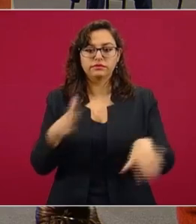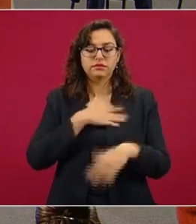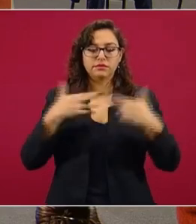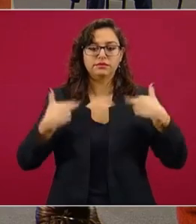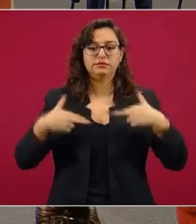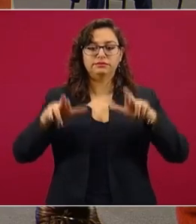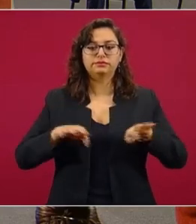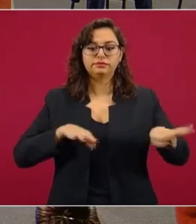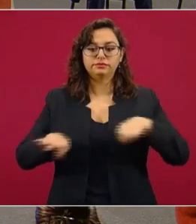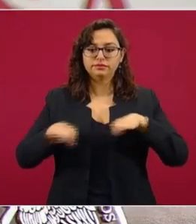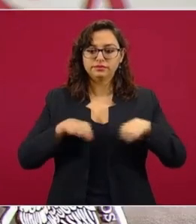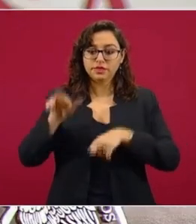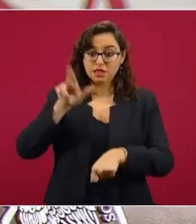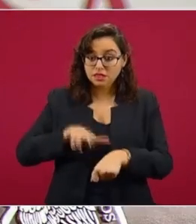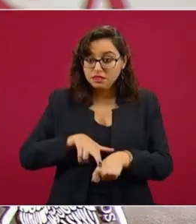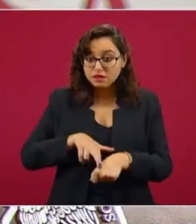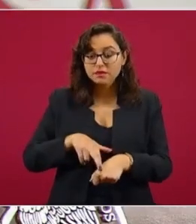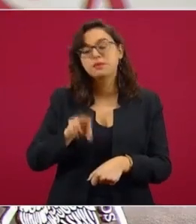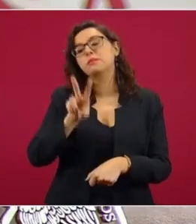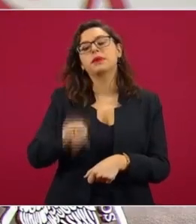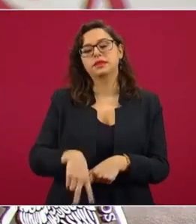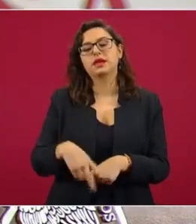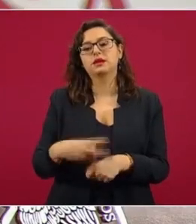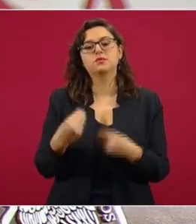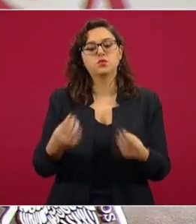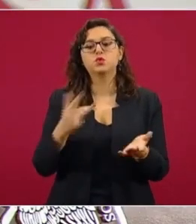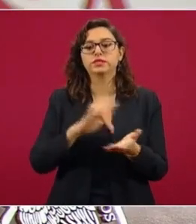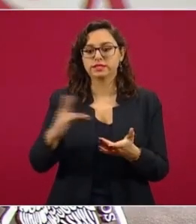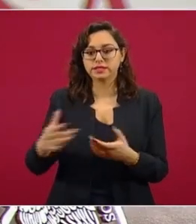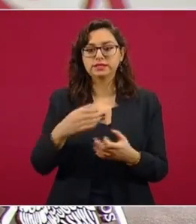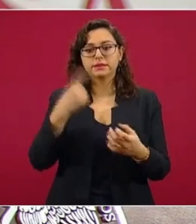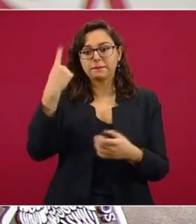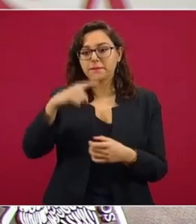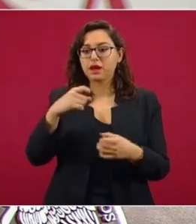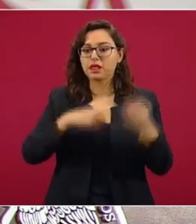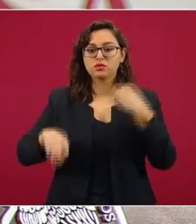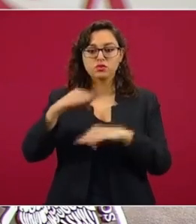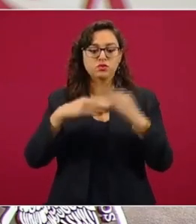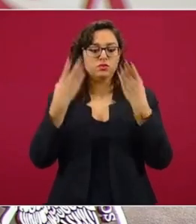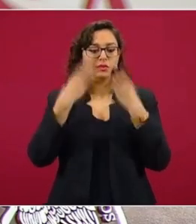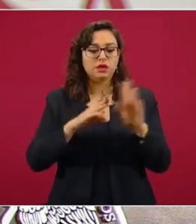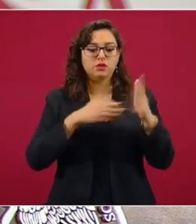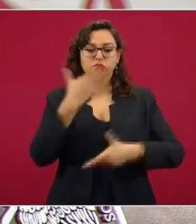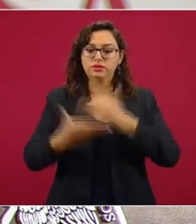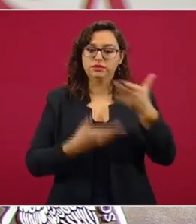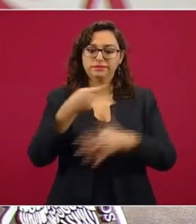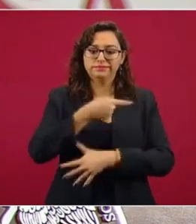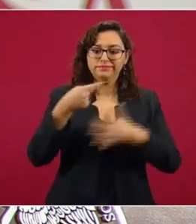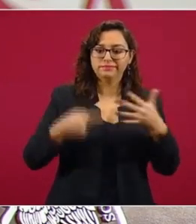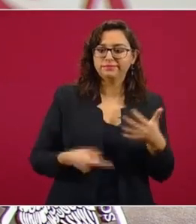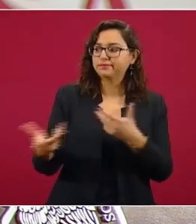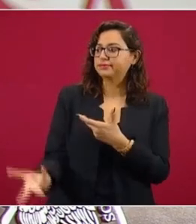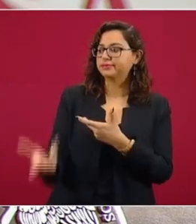trabajadores le agradecemos que tenga esta visión de inclusión financiera y sobre todo de que